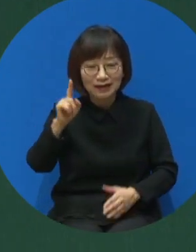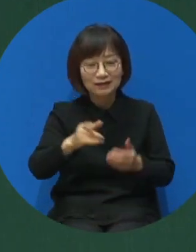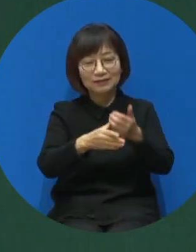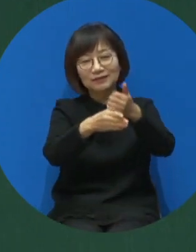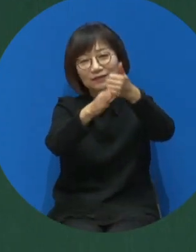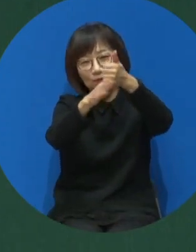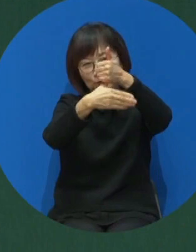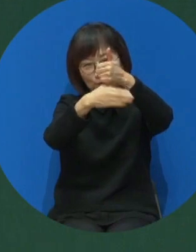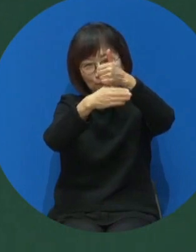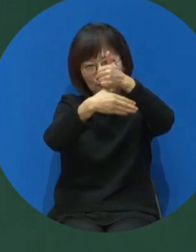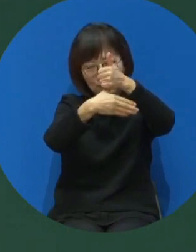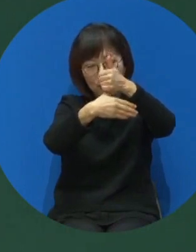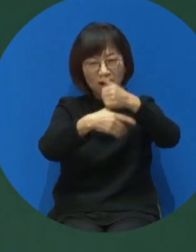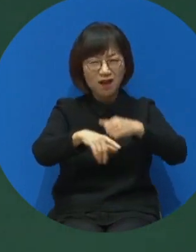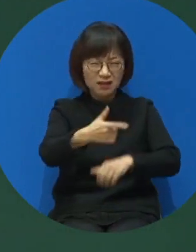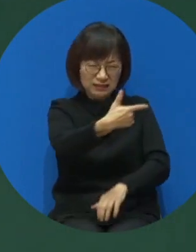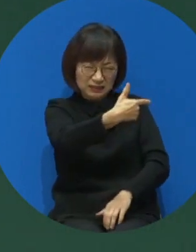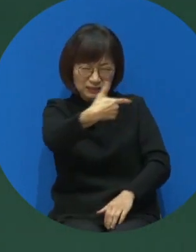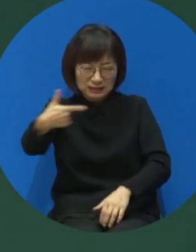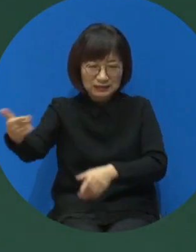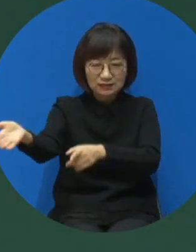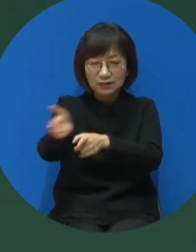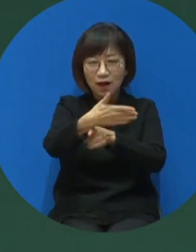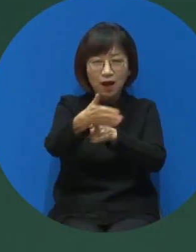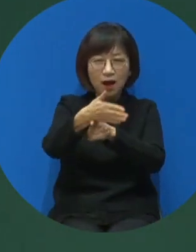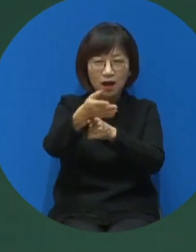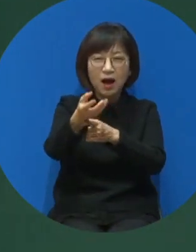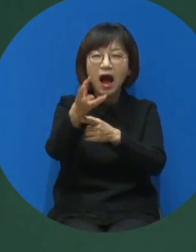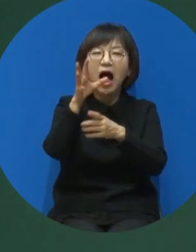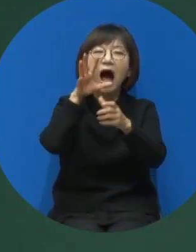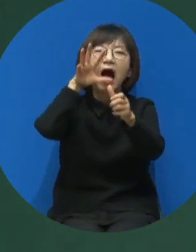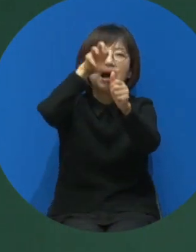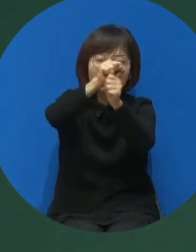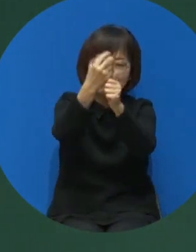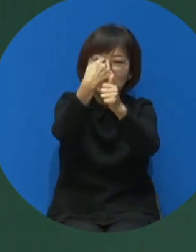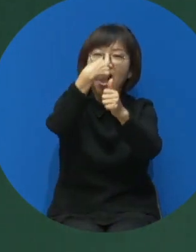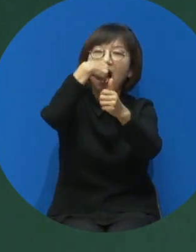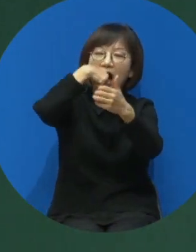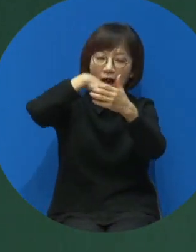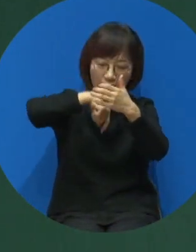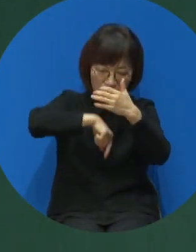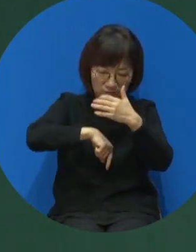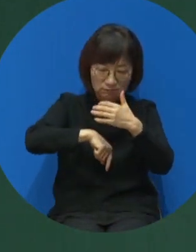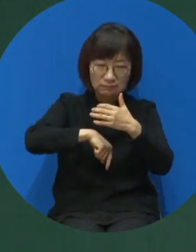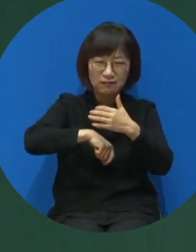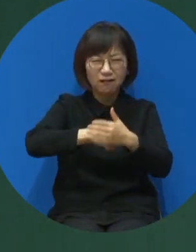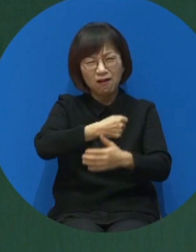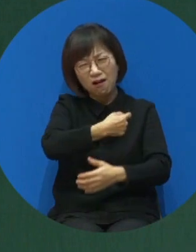vemos que jonás estaba dentro de una gran crisis en cual estaba en el vientre de ese pez